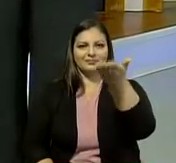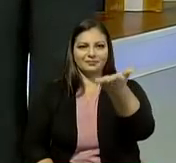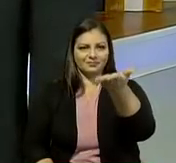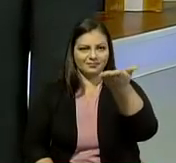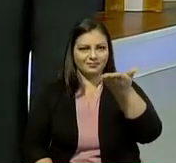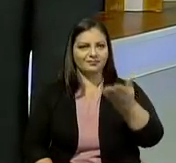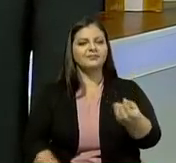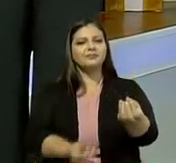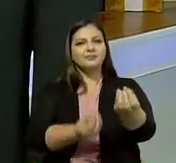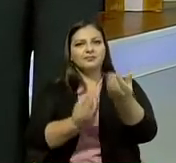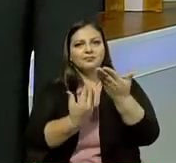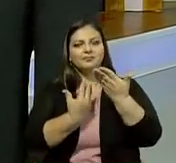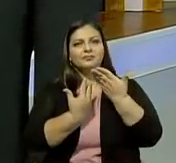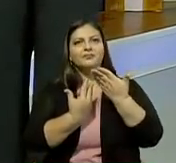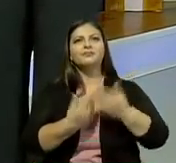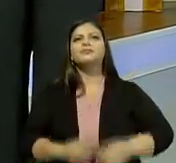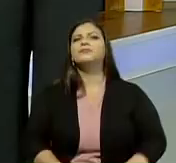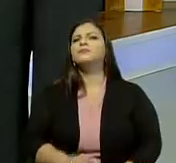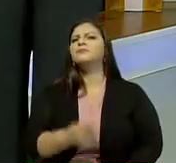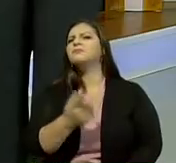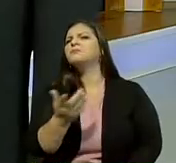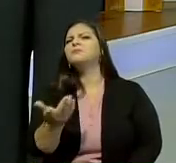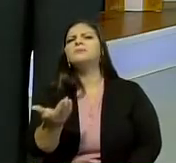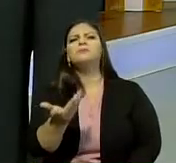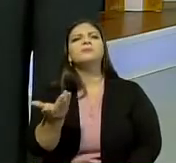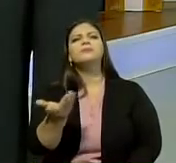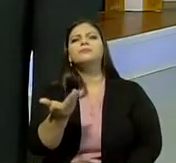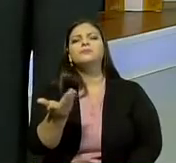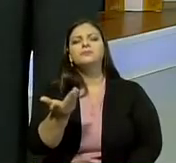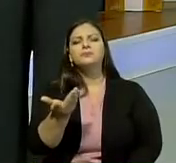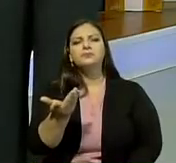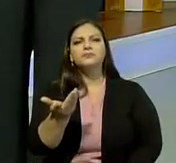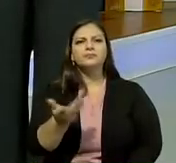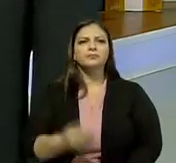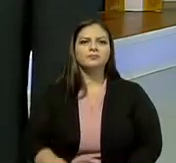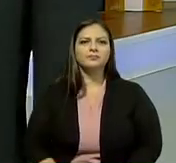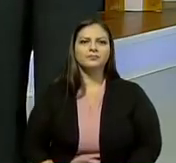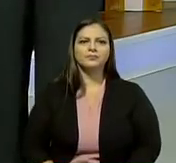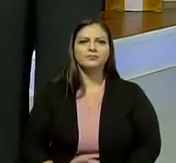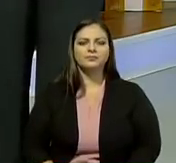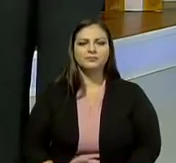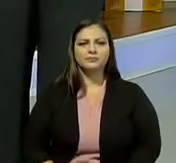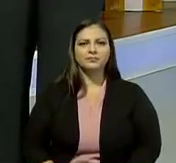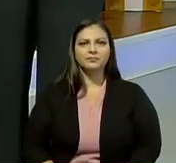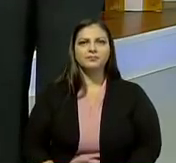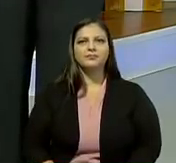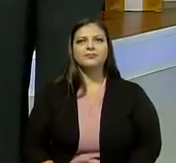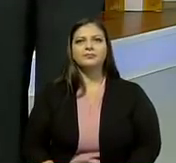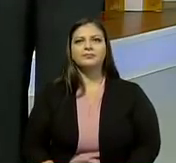nos tiene información desde los puntos de la ciudad de guayaquil jorge contigo